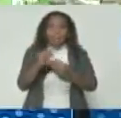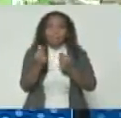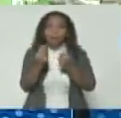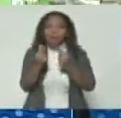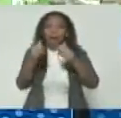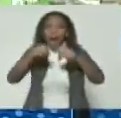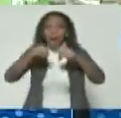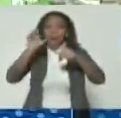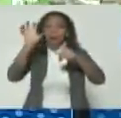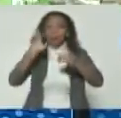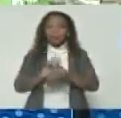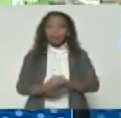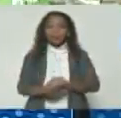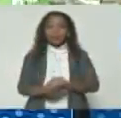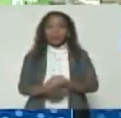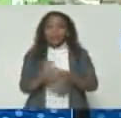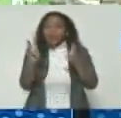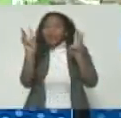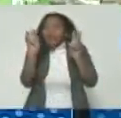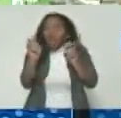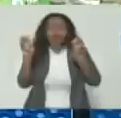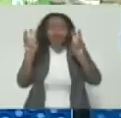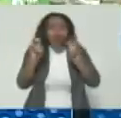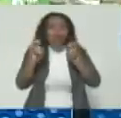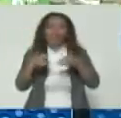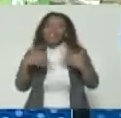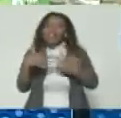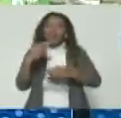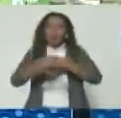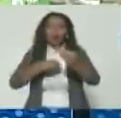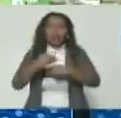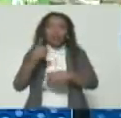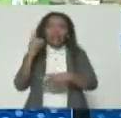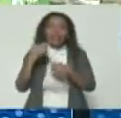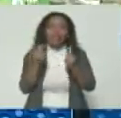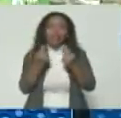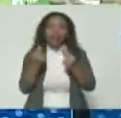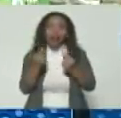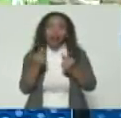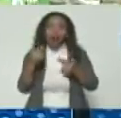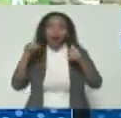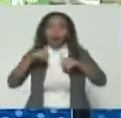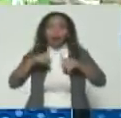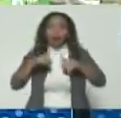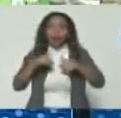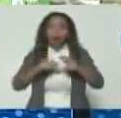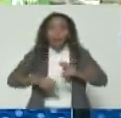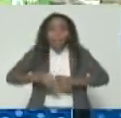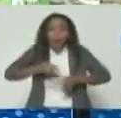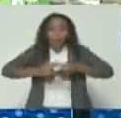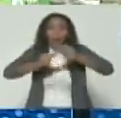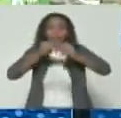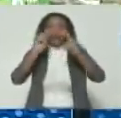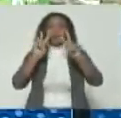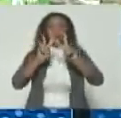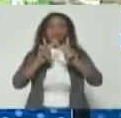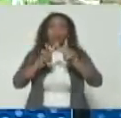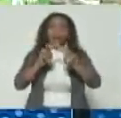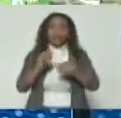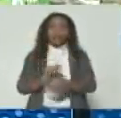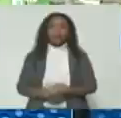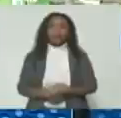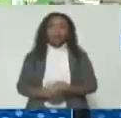país, fresca. ¿Y qué vamos a hacer con esa plata fresca que ingrese? Construir vivienda,